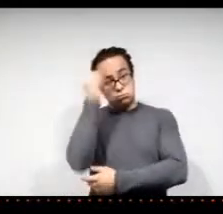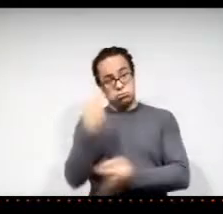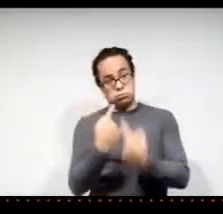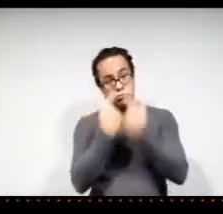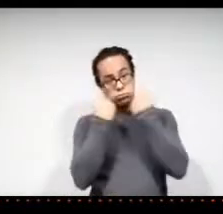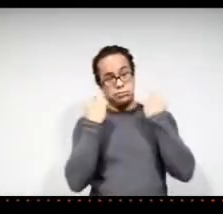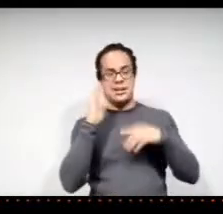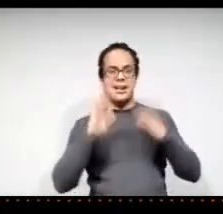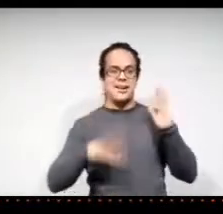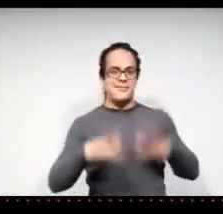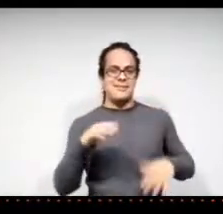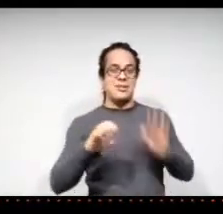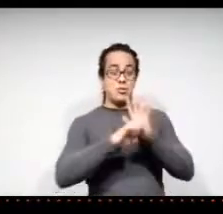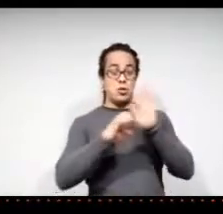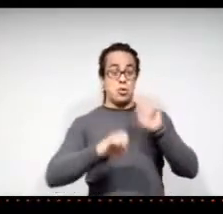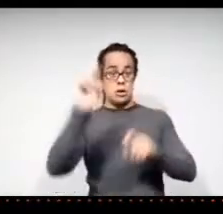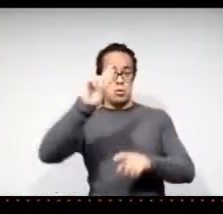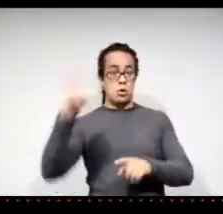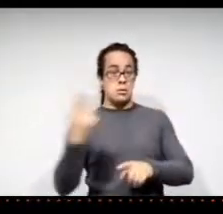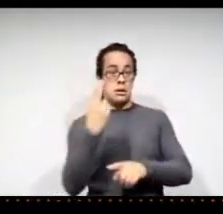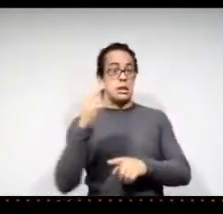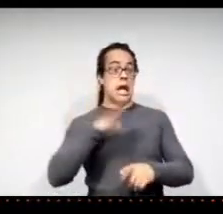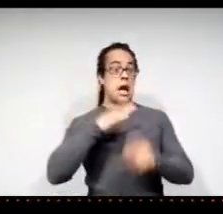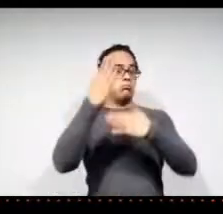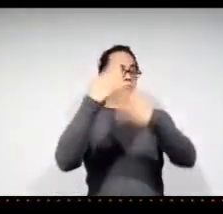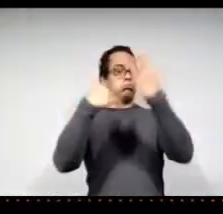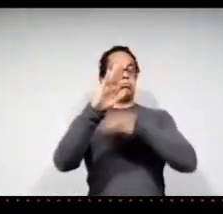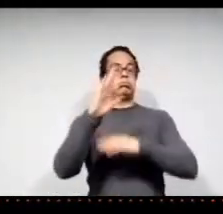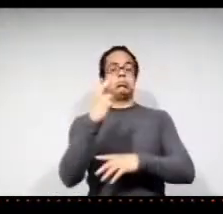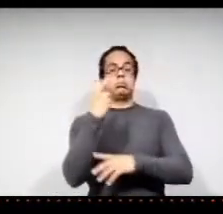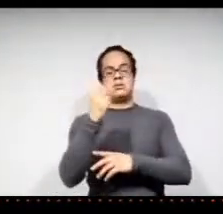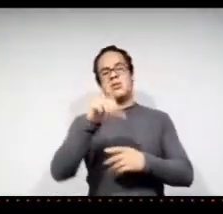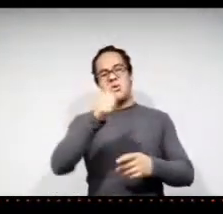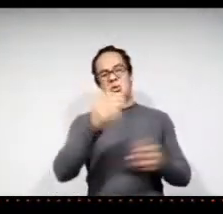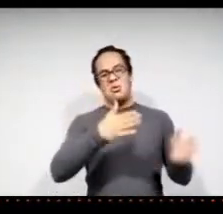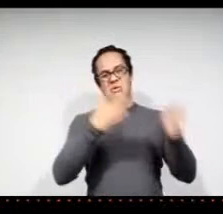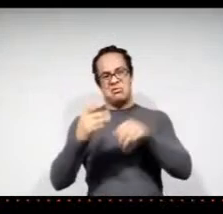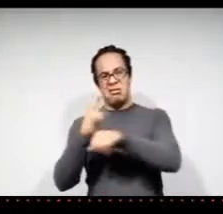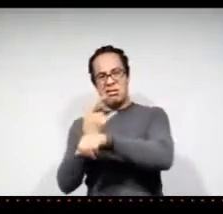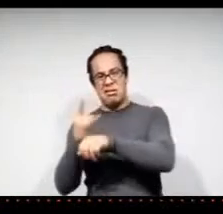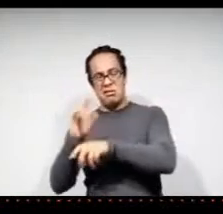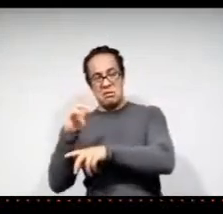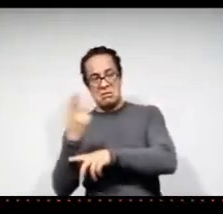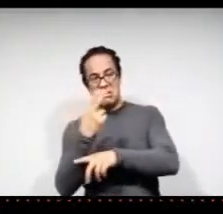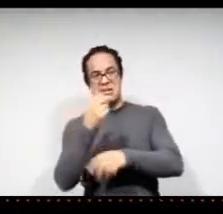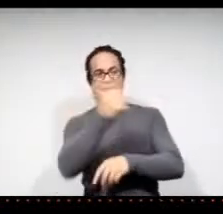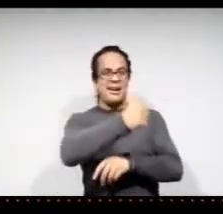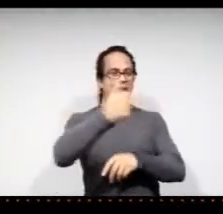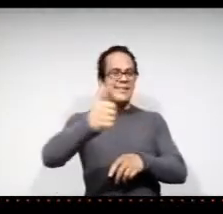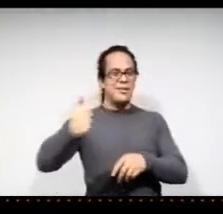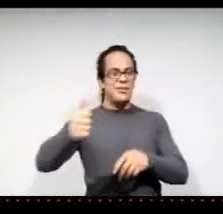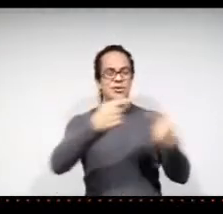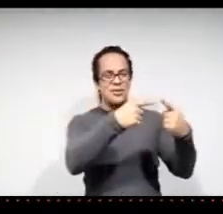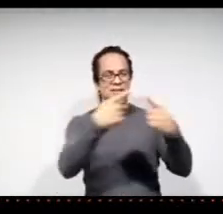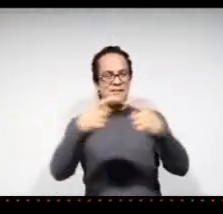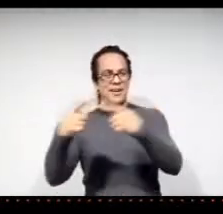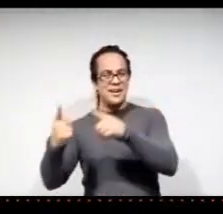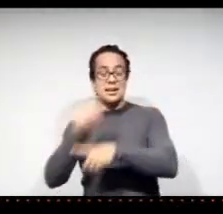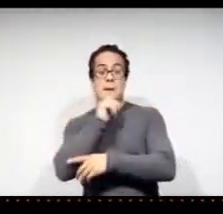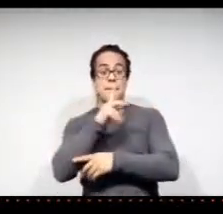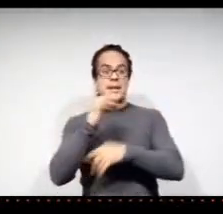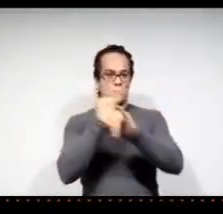Hay universidades de muy alto prestigio, hay universidades pues, de medio pelo y no muy buenas. Y lo mismo ocurre en educación a distancia. O sea,